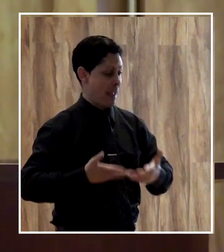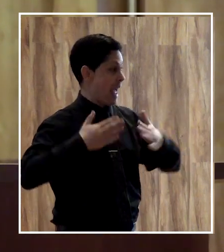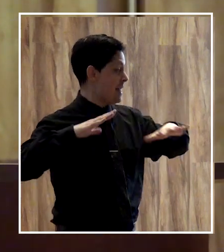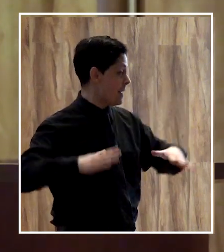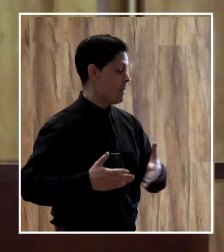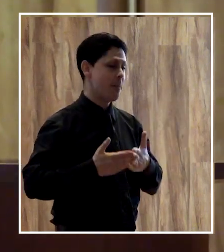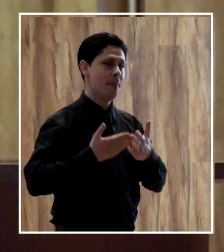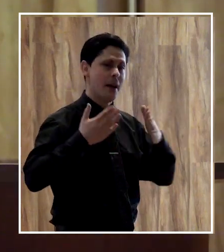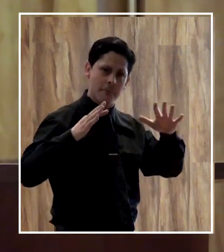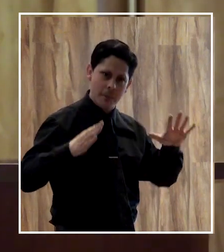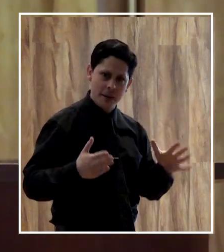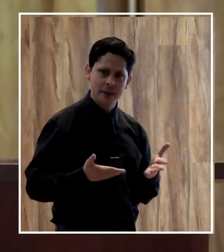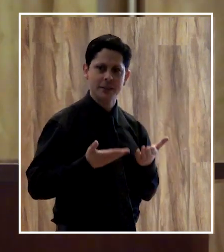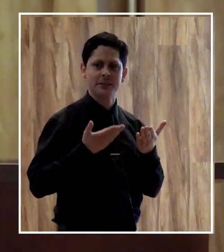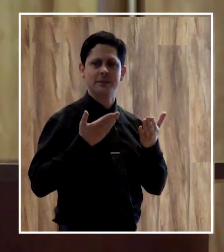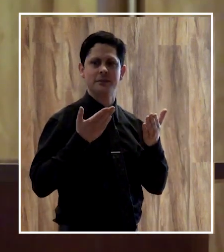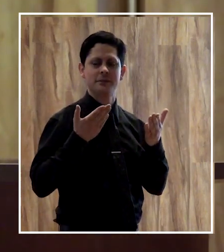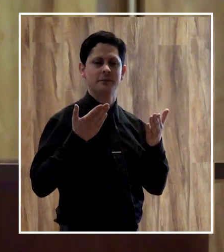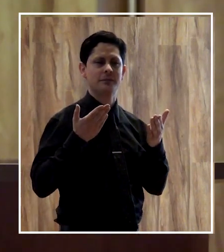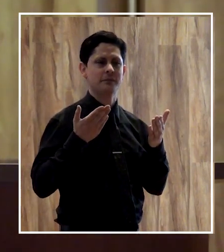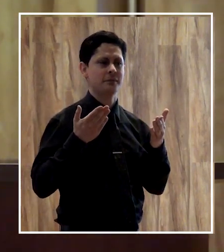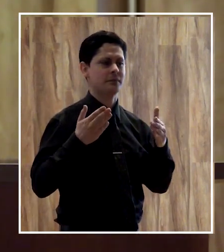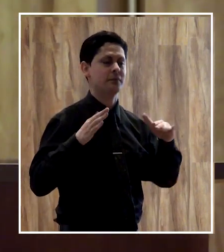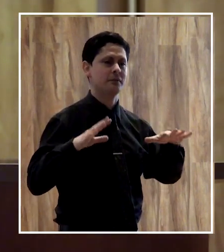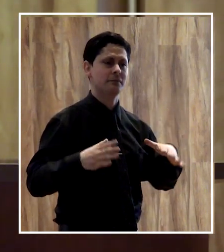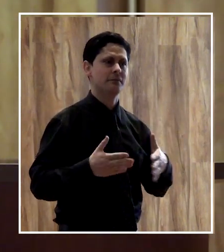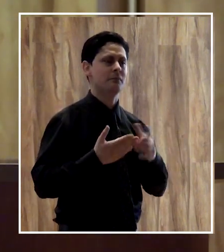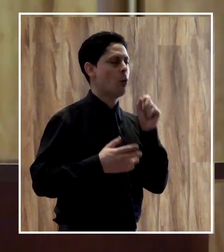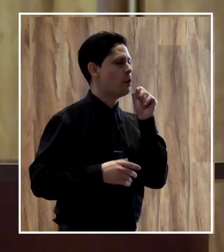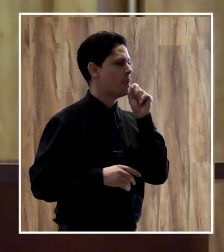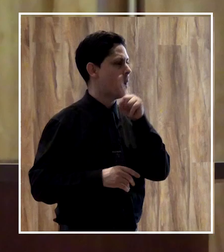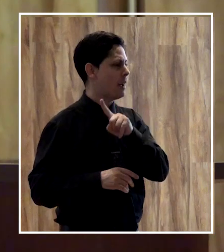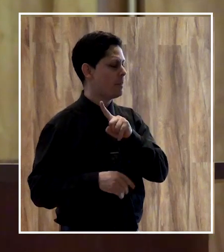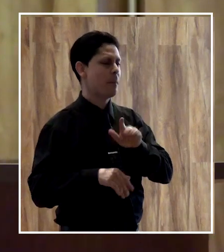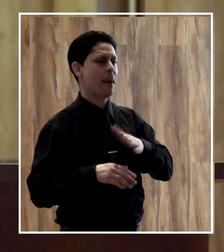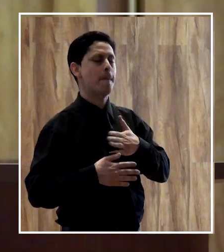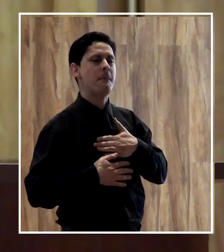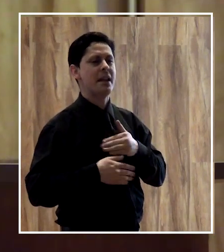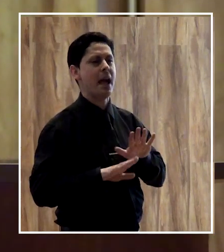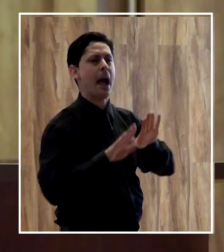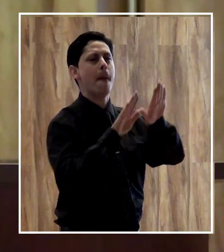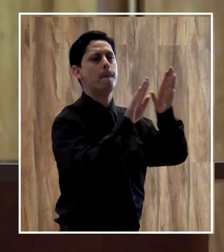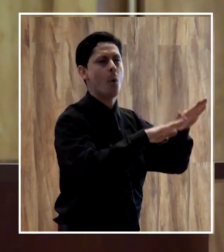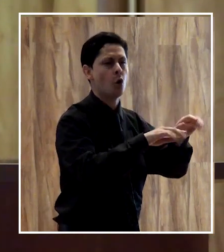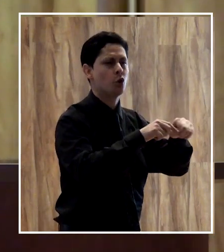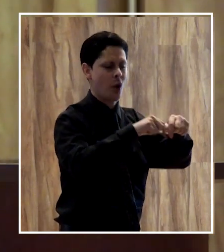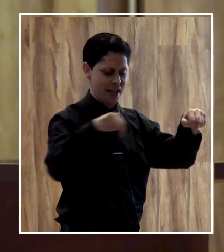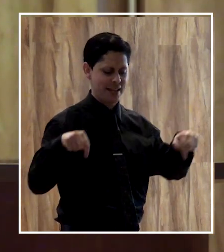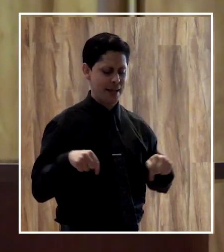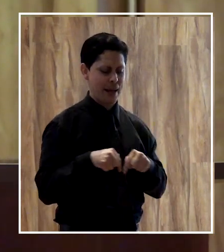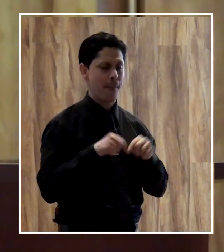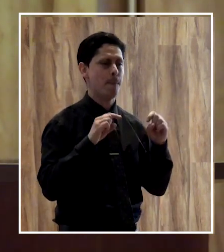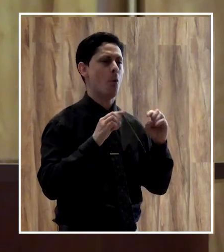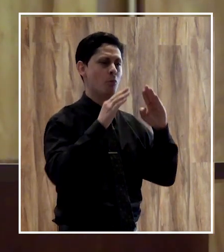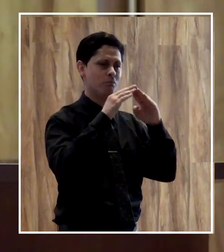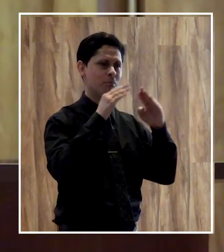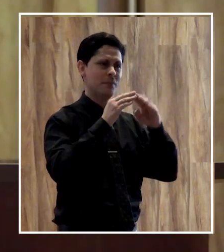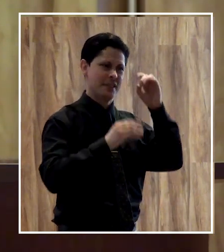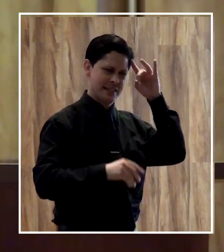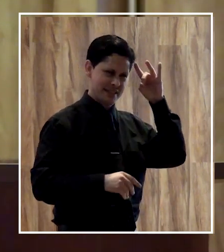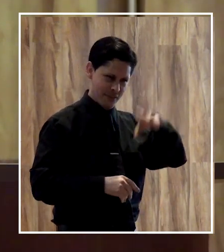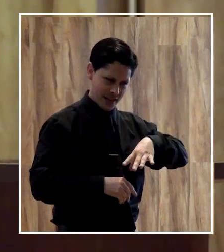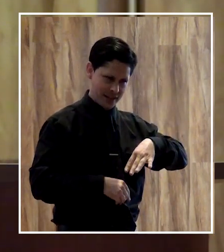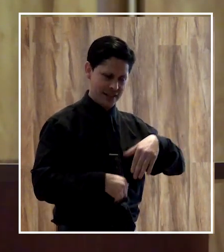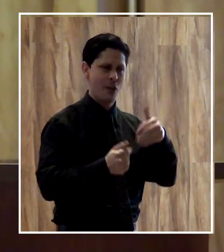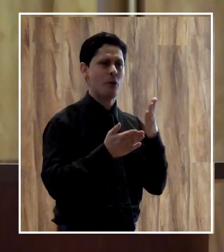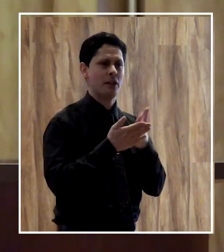da un poco más de ánimo para terminar esa que puede ser la última de mis aportes a este campo tan significativo